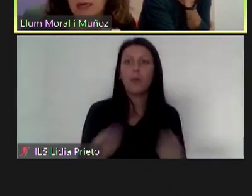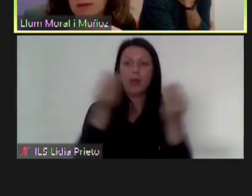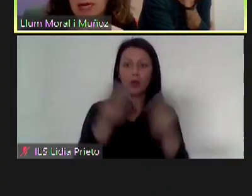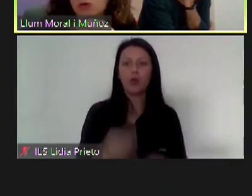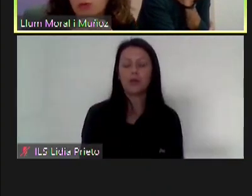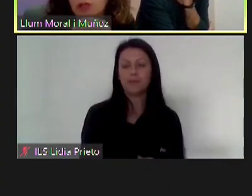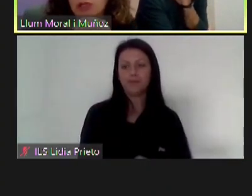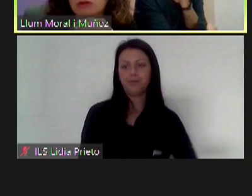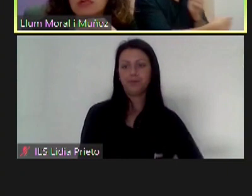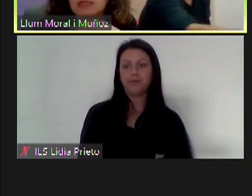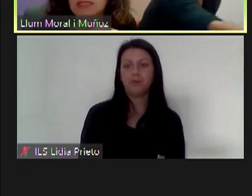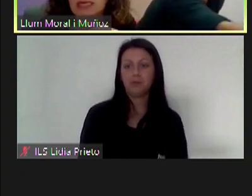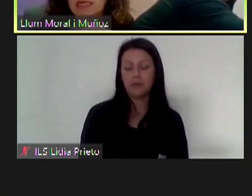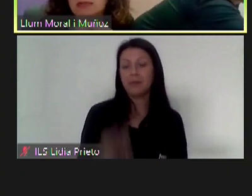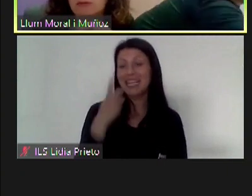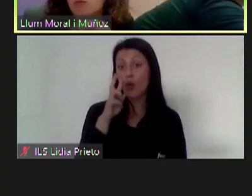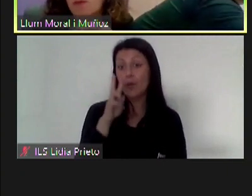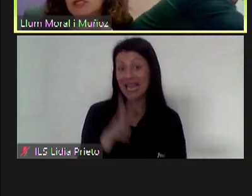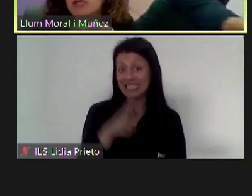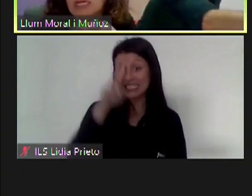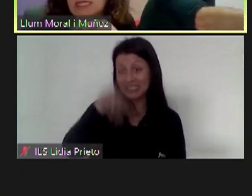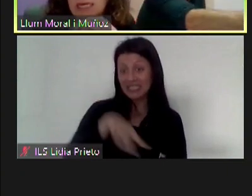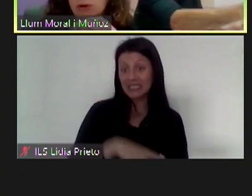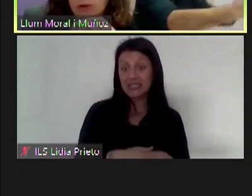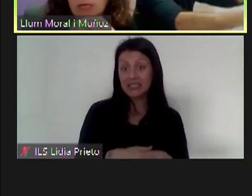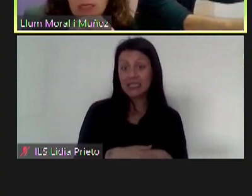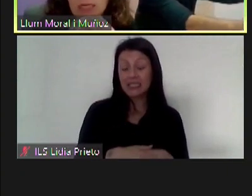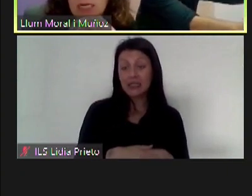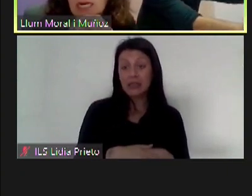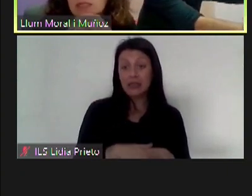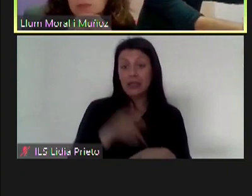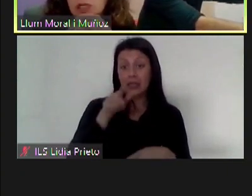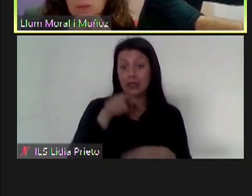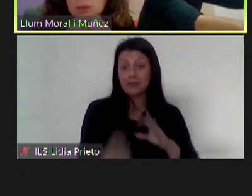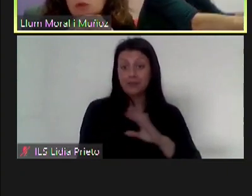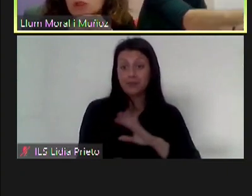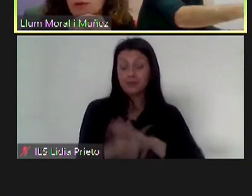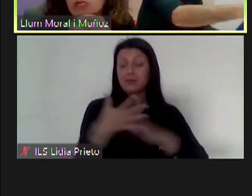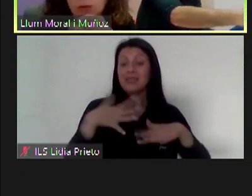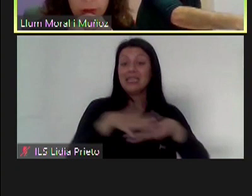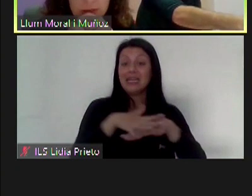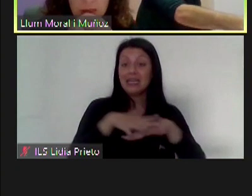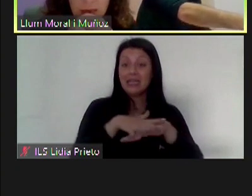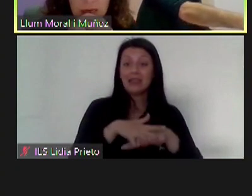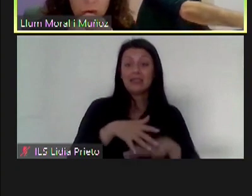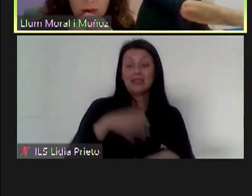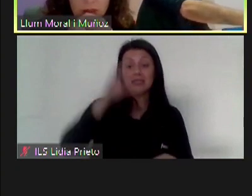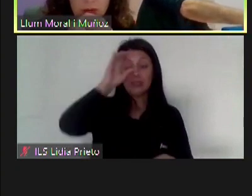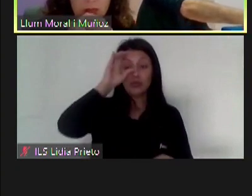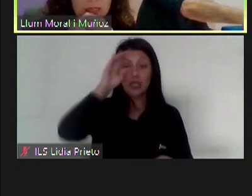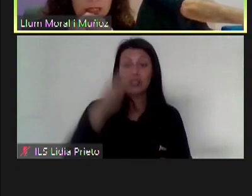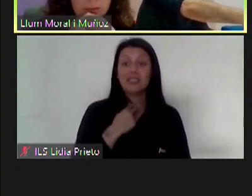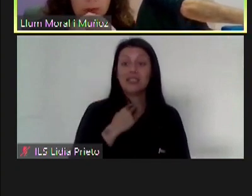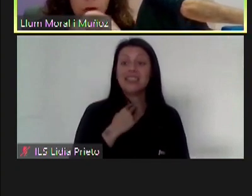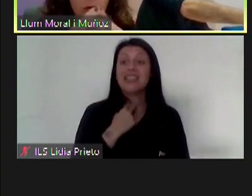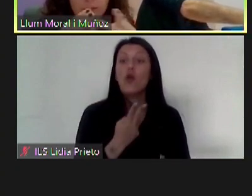También para que veáis un poquito, sí, fue un momento en que se crearon redes, por ejemplo, de escuchadores de voces. Escuchadores